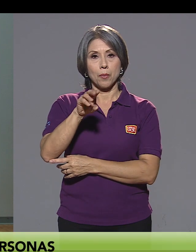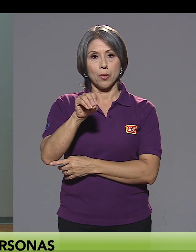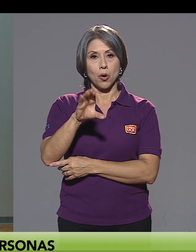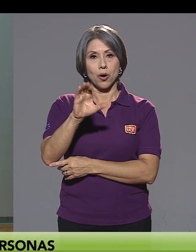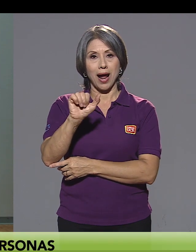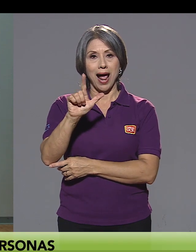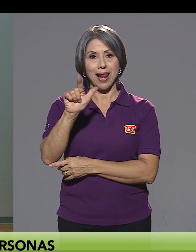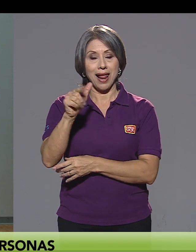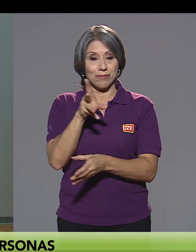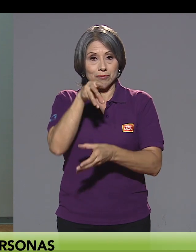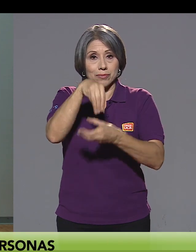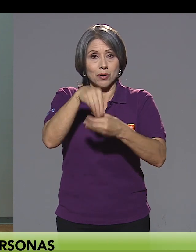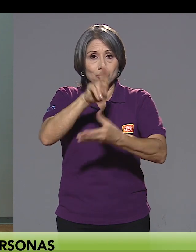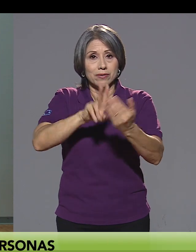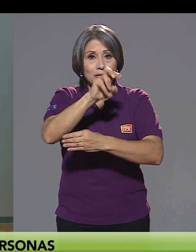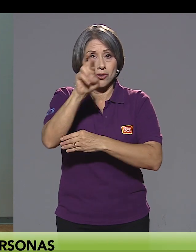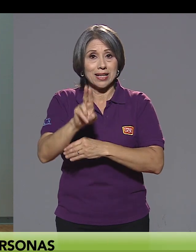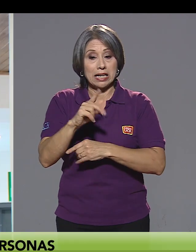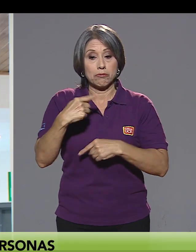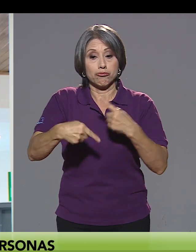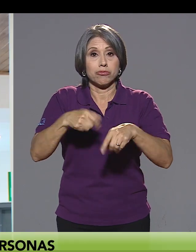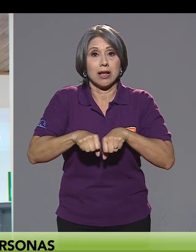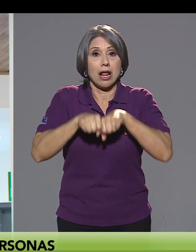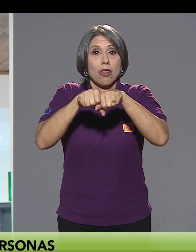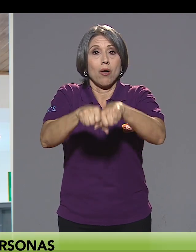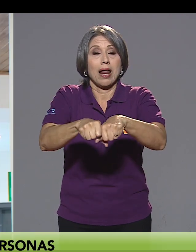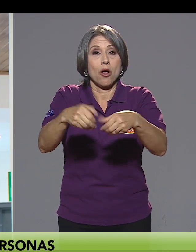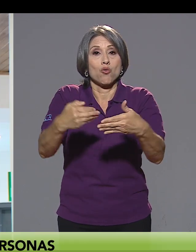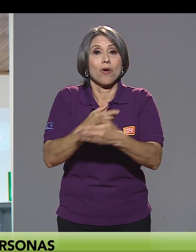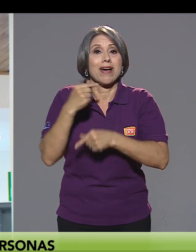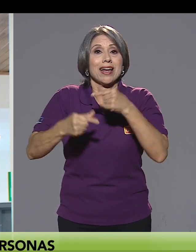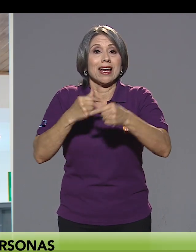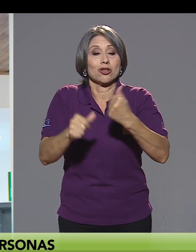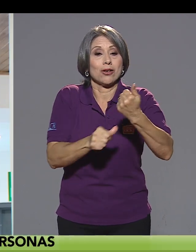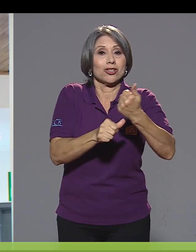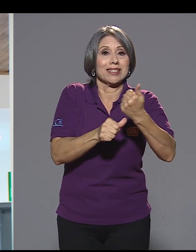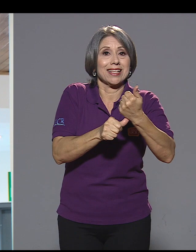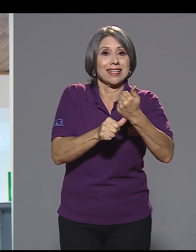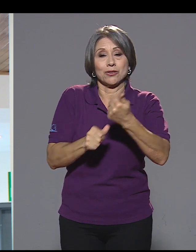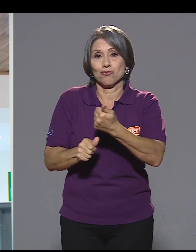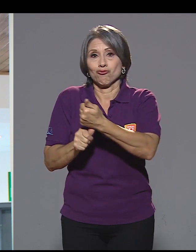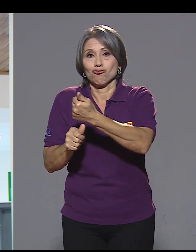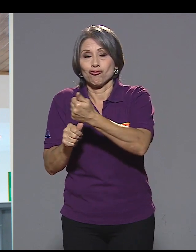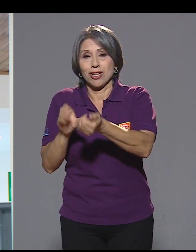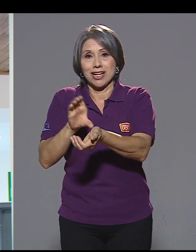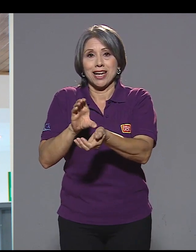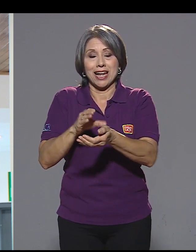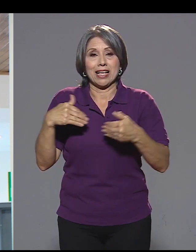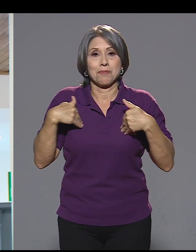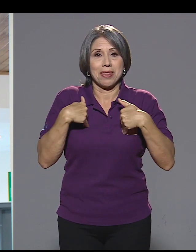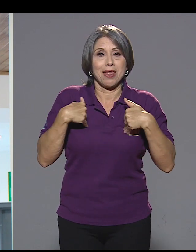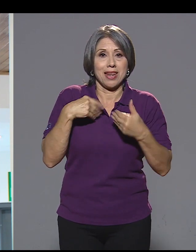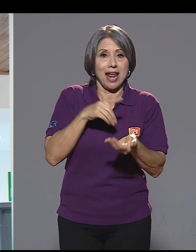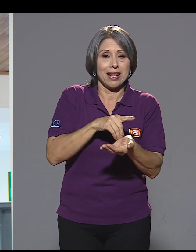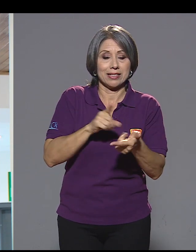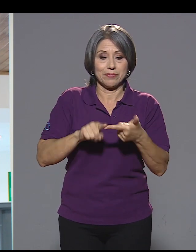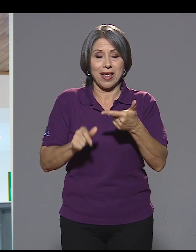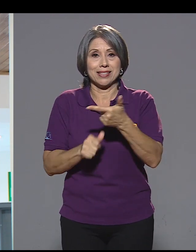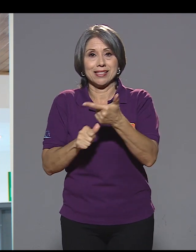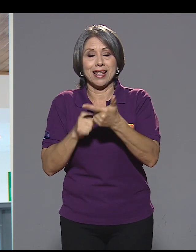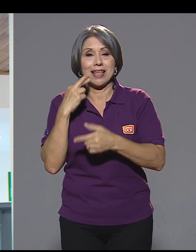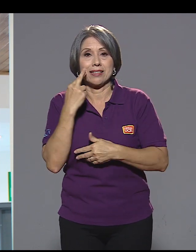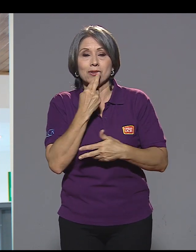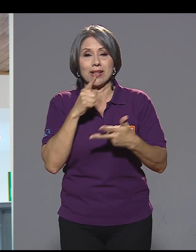Procala, de la Universidad de Costa Rica, graduará una nueva generación de asistentes o auxiliares de clínicas veterinarias asistentes de restaurantes